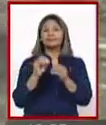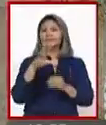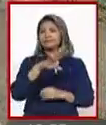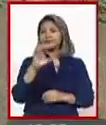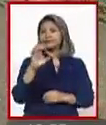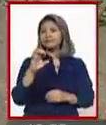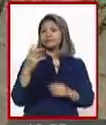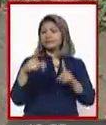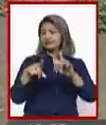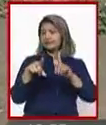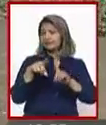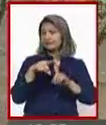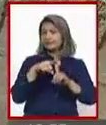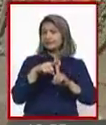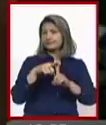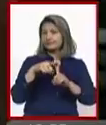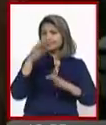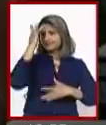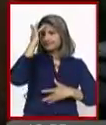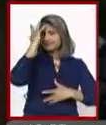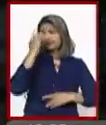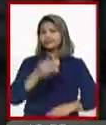500 casos positivos del mal de rabia.